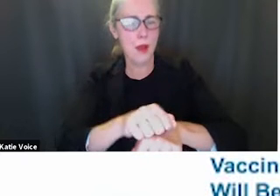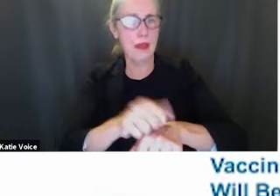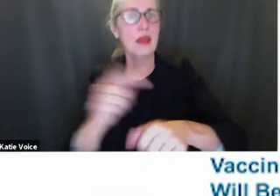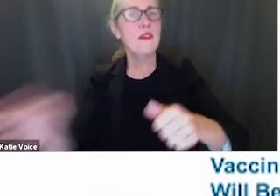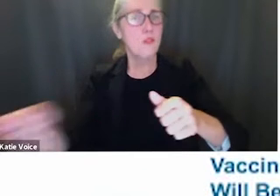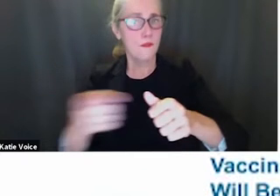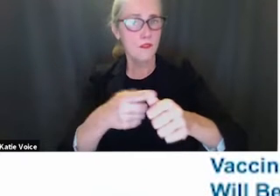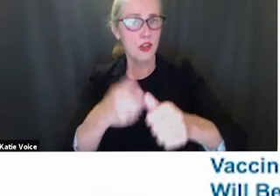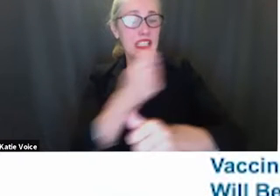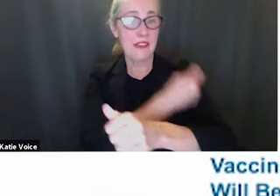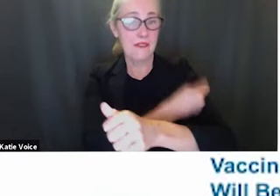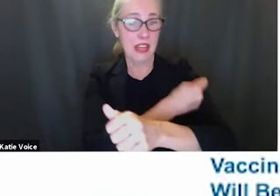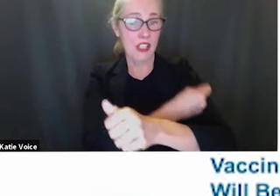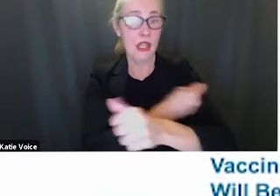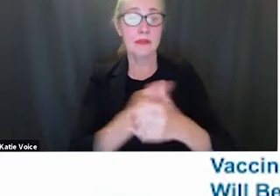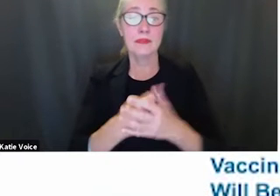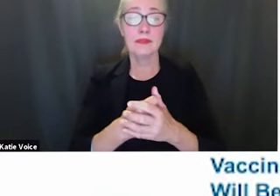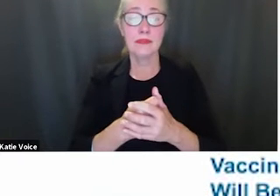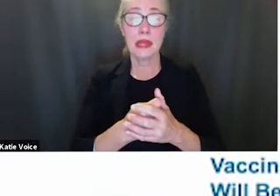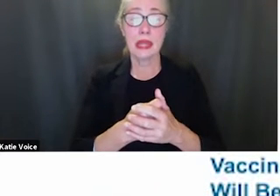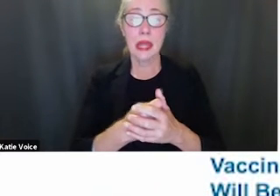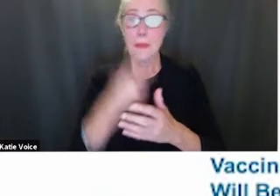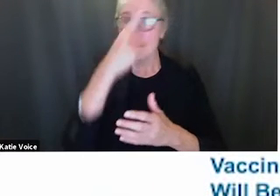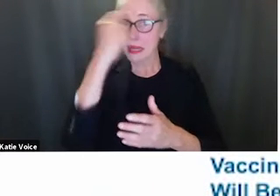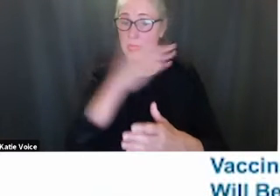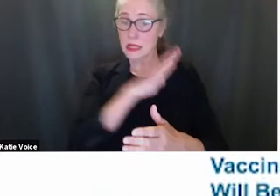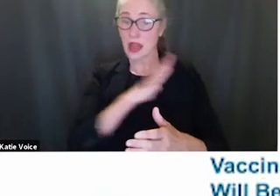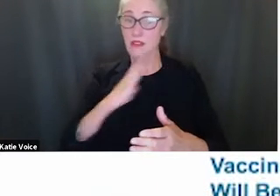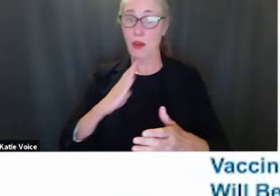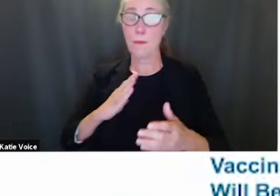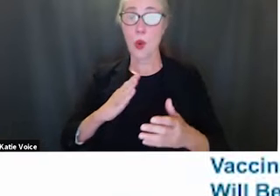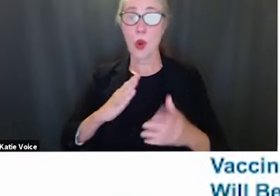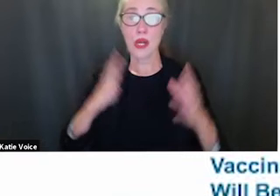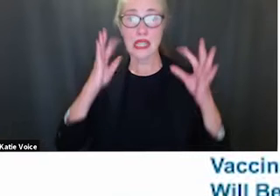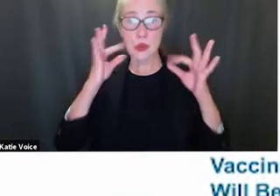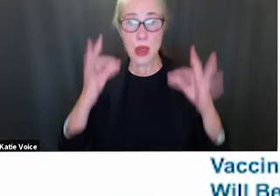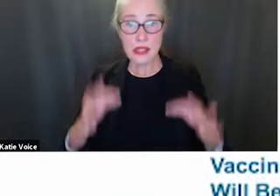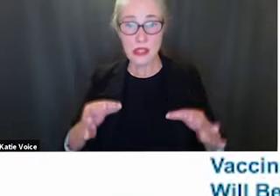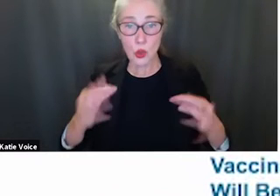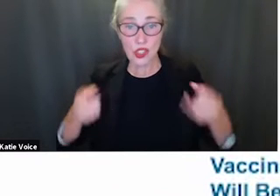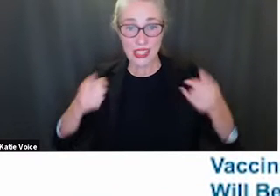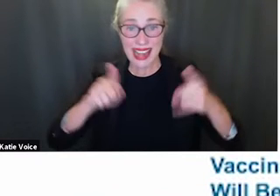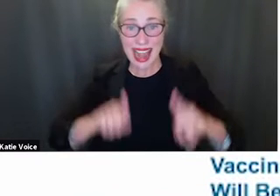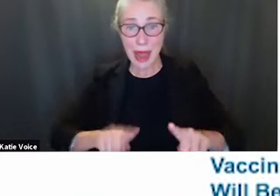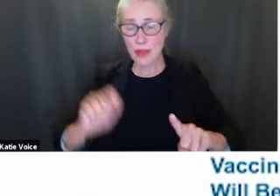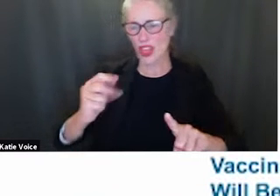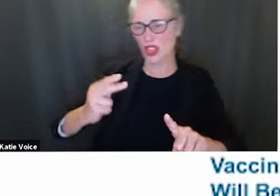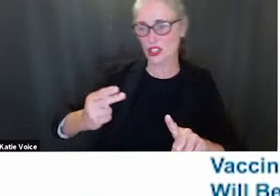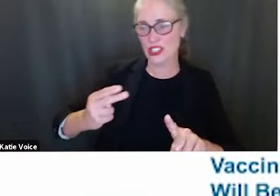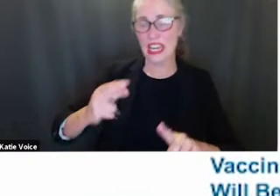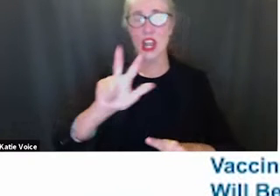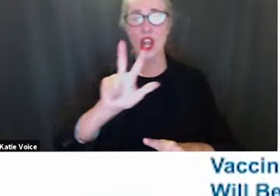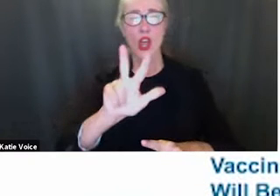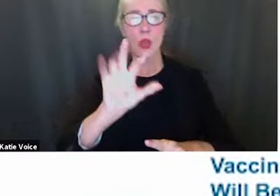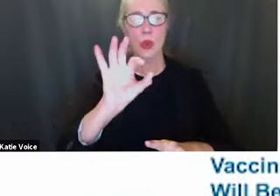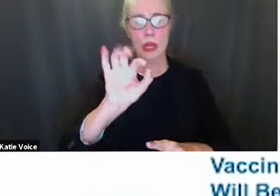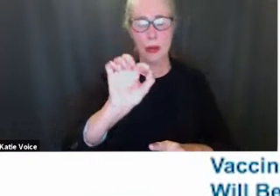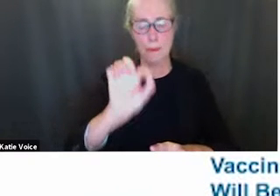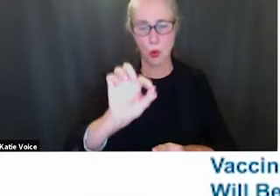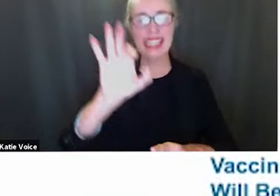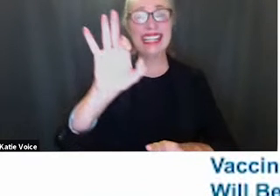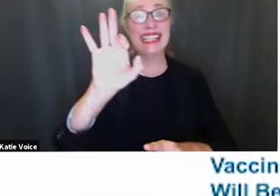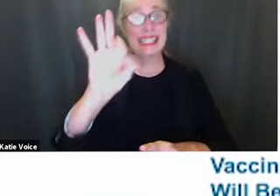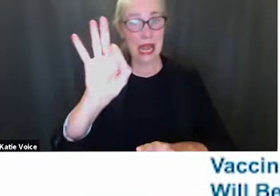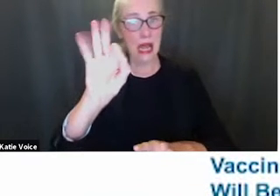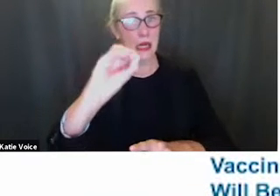También tenemos, a raíz de la resolución, el 3.9%, es decir, 66 miembros del